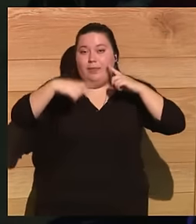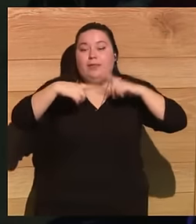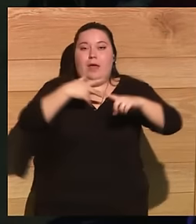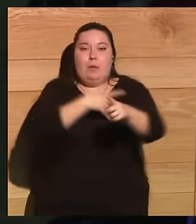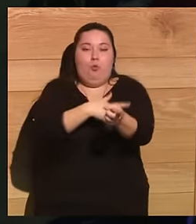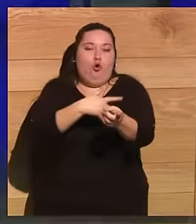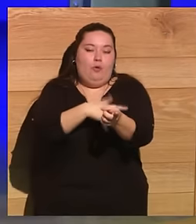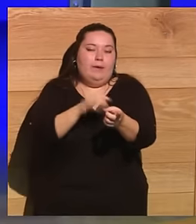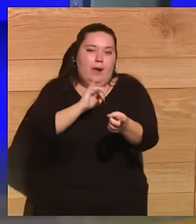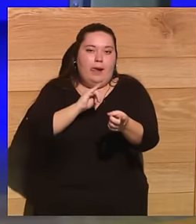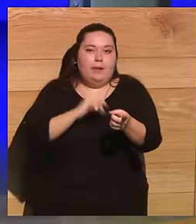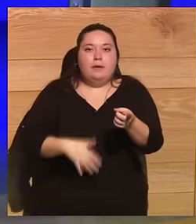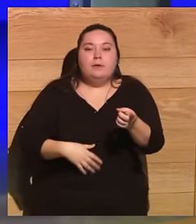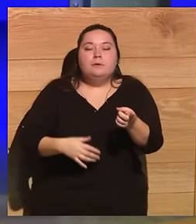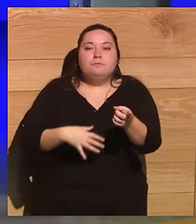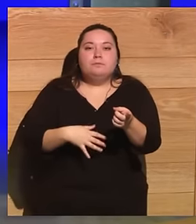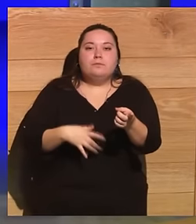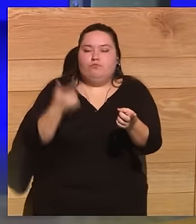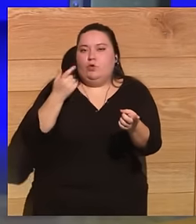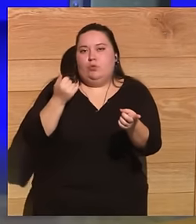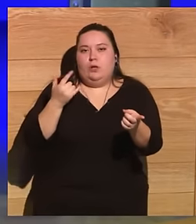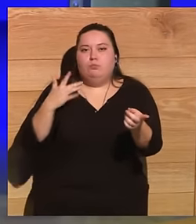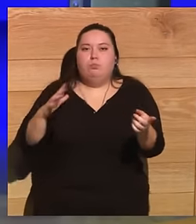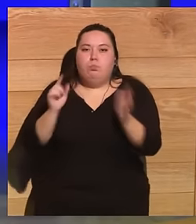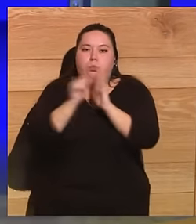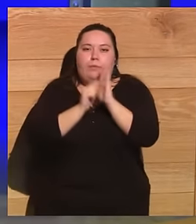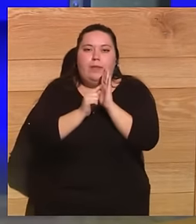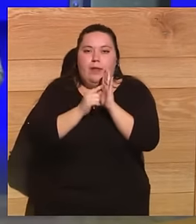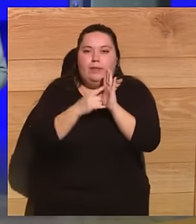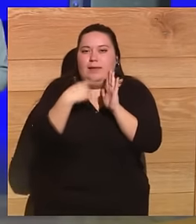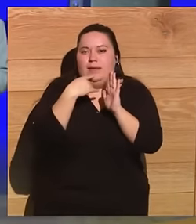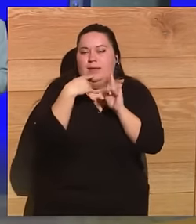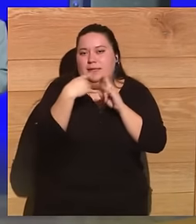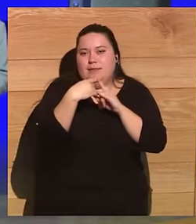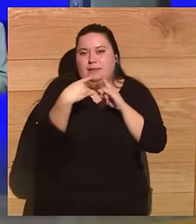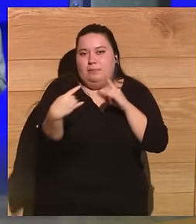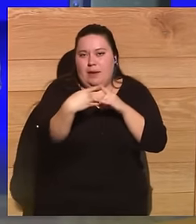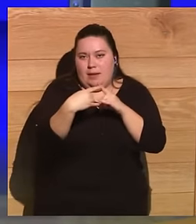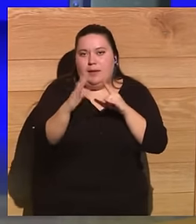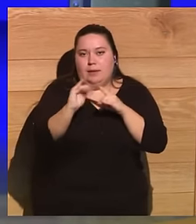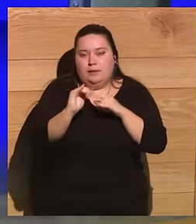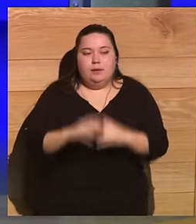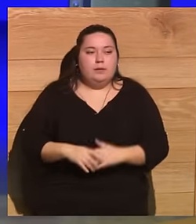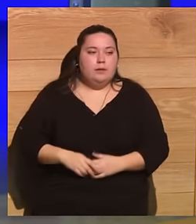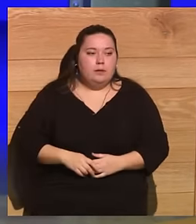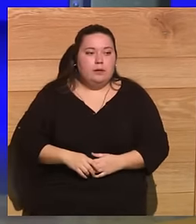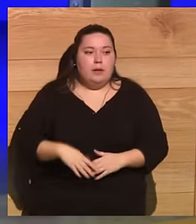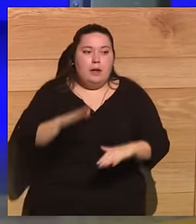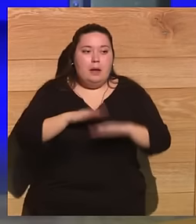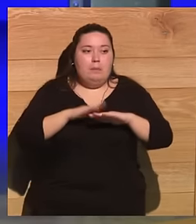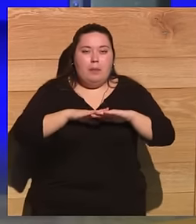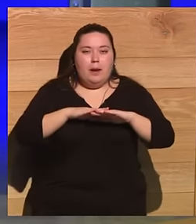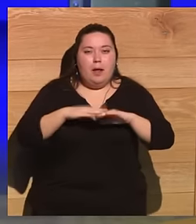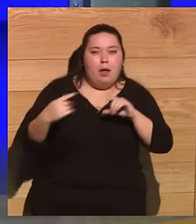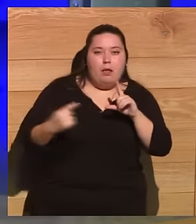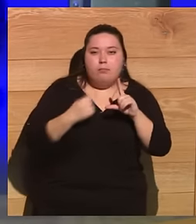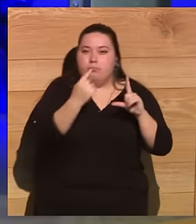y la molécula de hemoglobina tiene unas propiedades magnéticas especiales. Podemos utilizar la resonancia magnética para